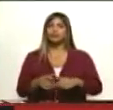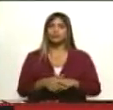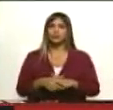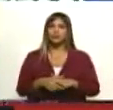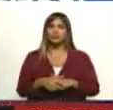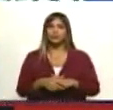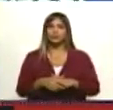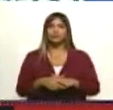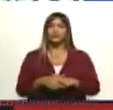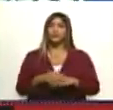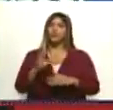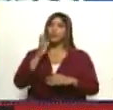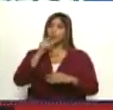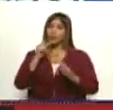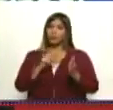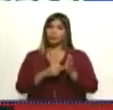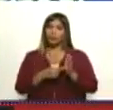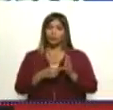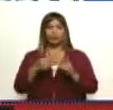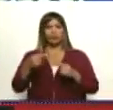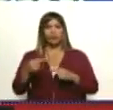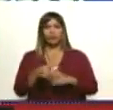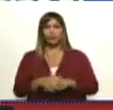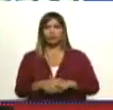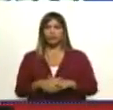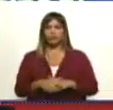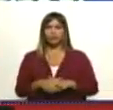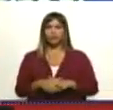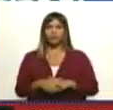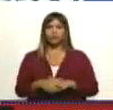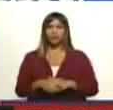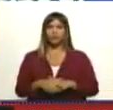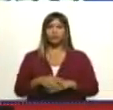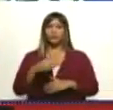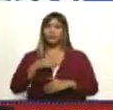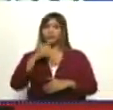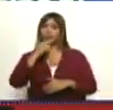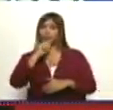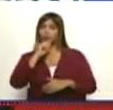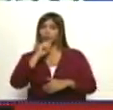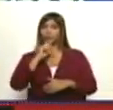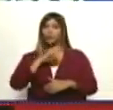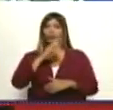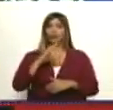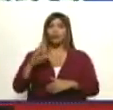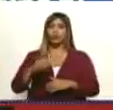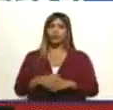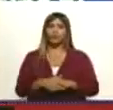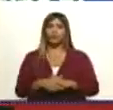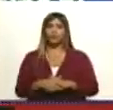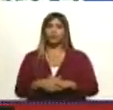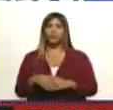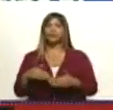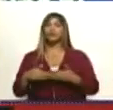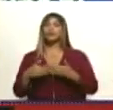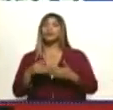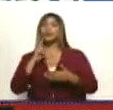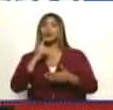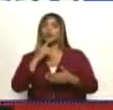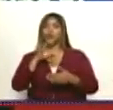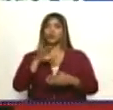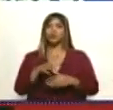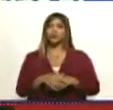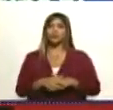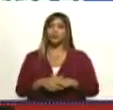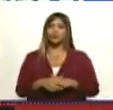sin puntos ni rayas nuestros abuelos Caribes que le dan nombre a la región